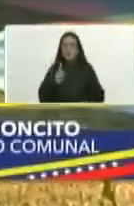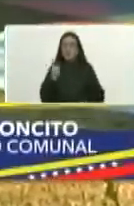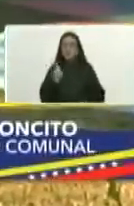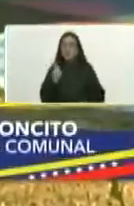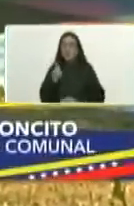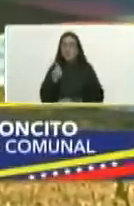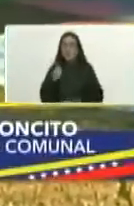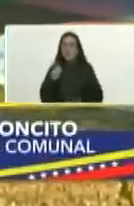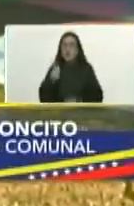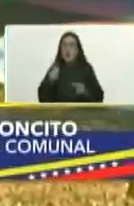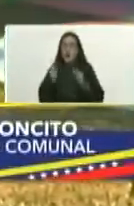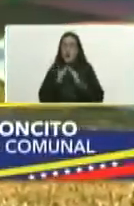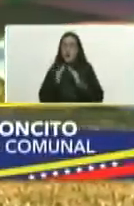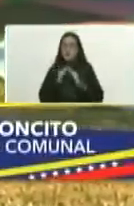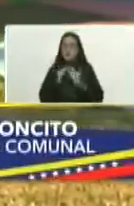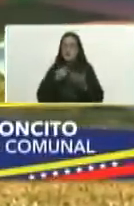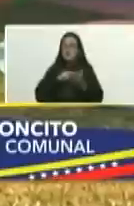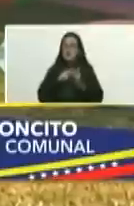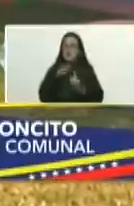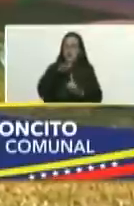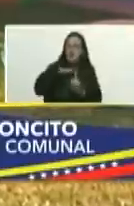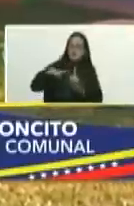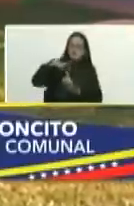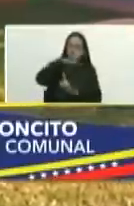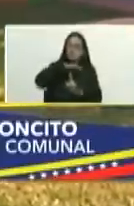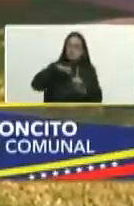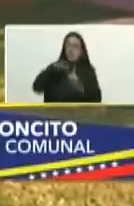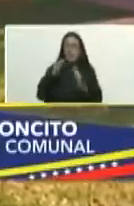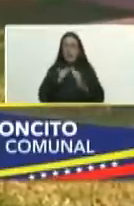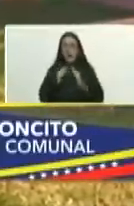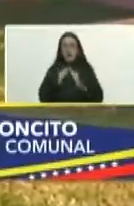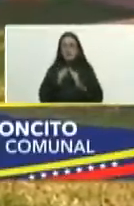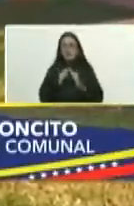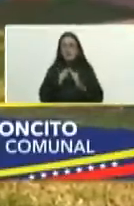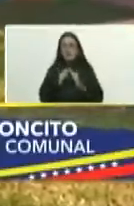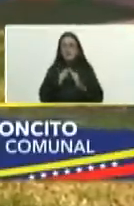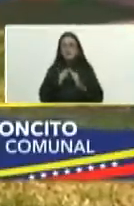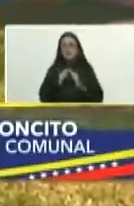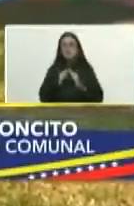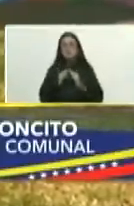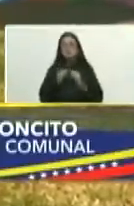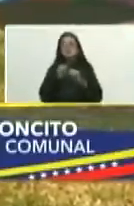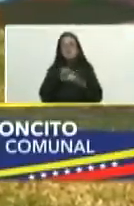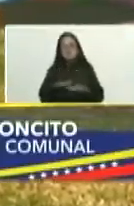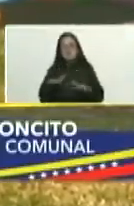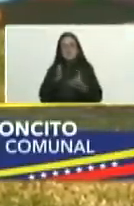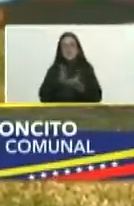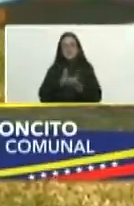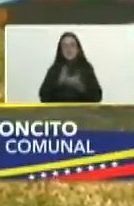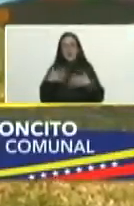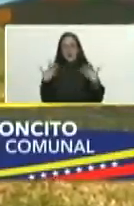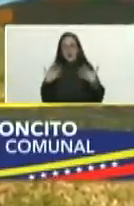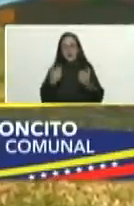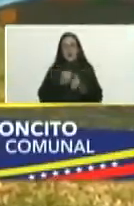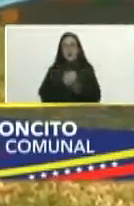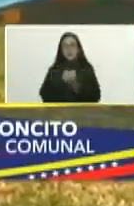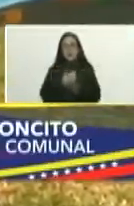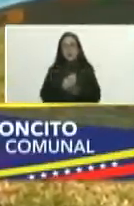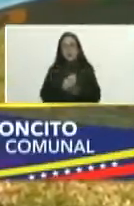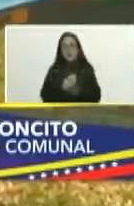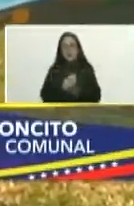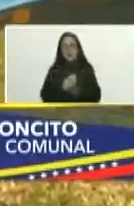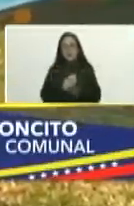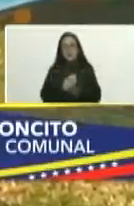vivienda, sino lo que comprende alrededor de esa vivienda y por supuesto llevar siempre la alegría y el amor y sobre